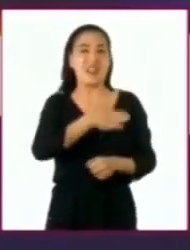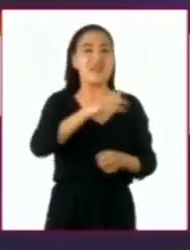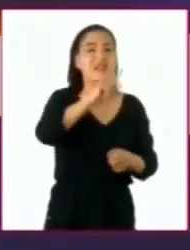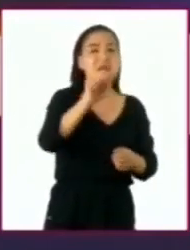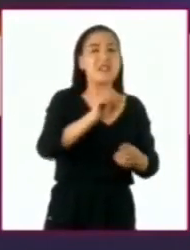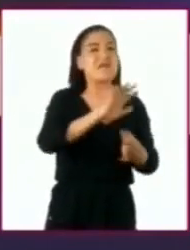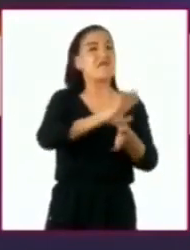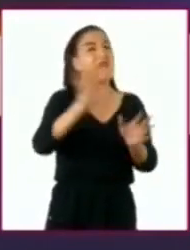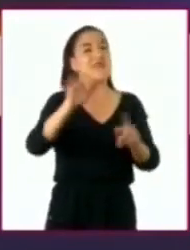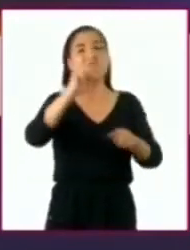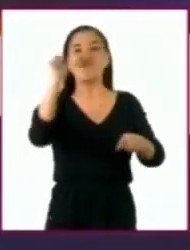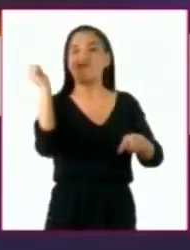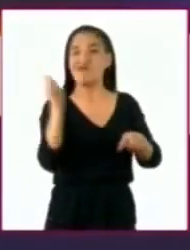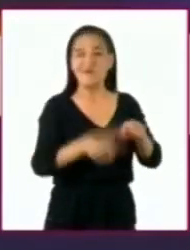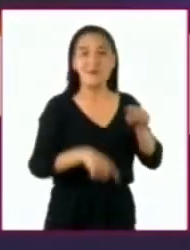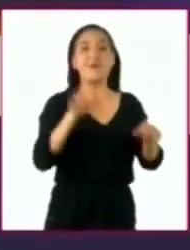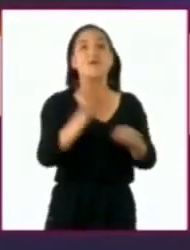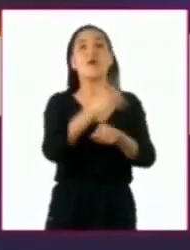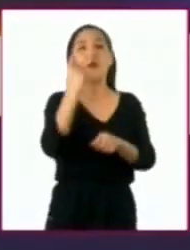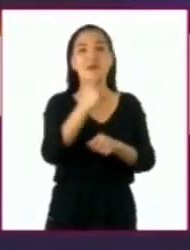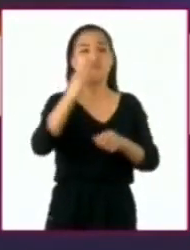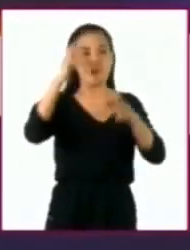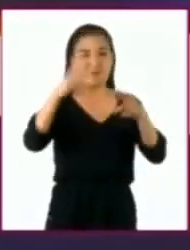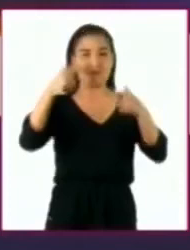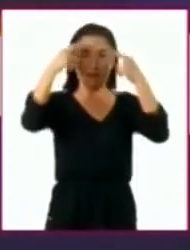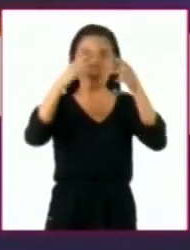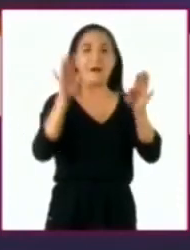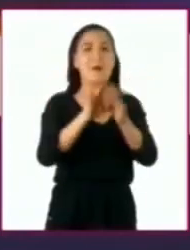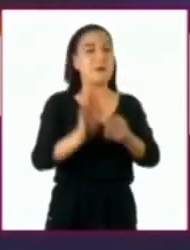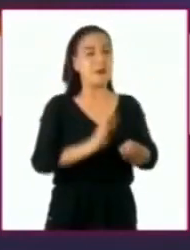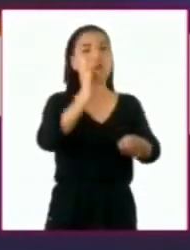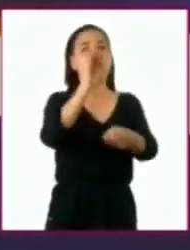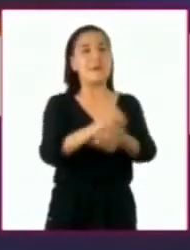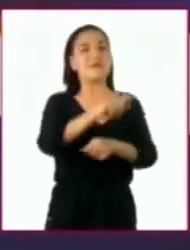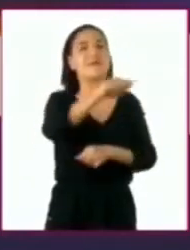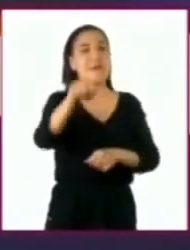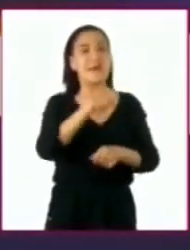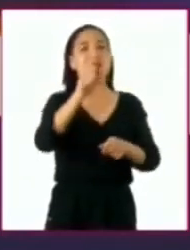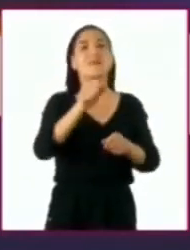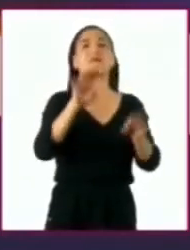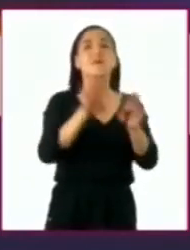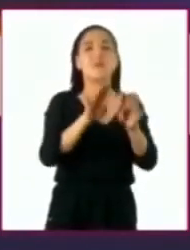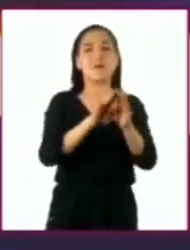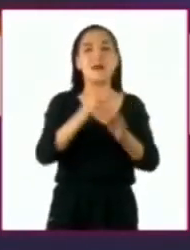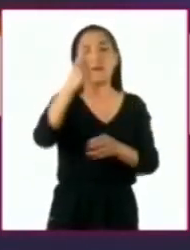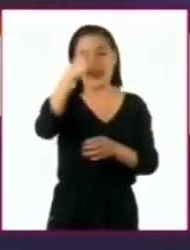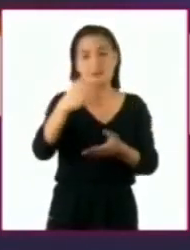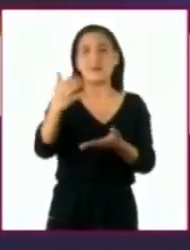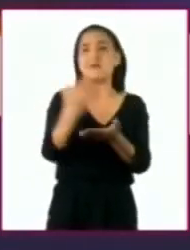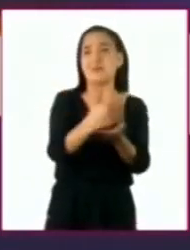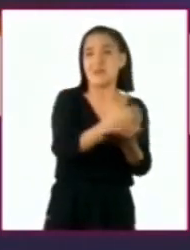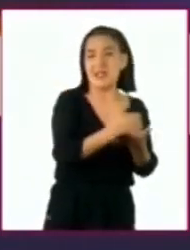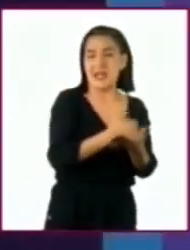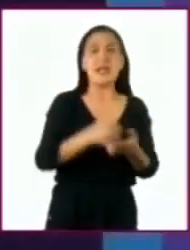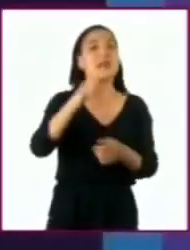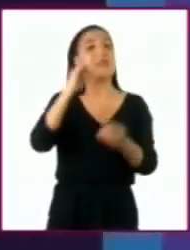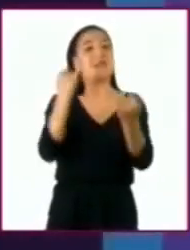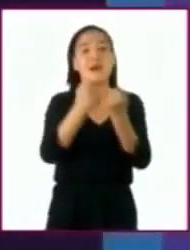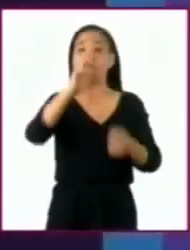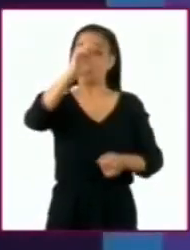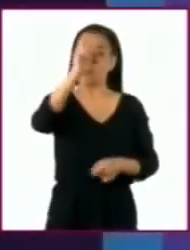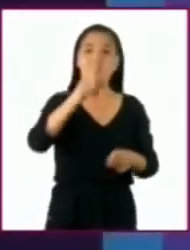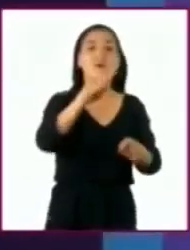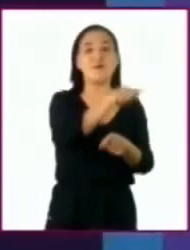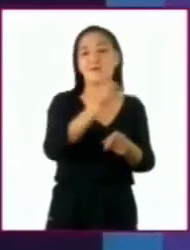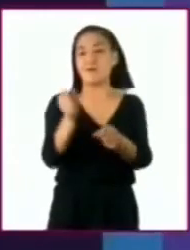la corona reguló el tributo que recibirían los encomenderos y prohibió el maltrato a los indígenas. Con la